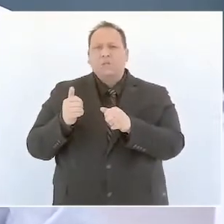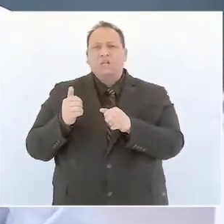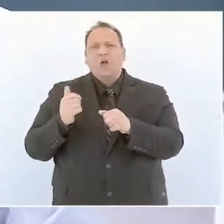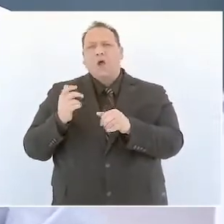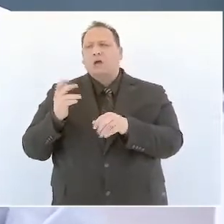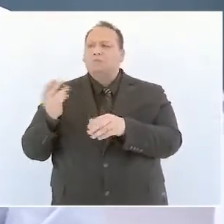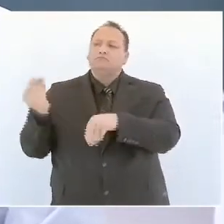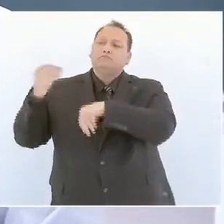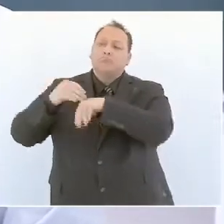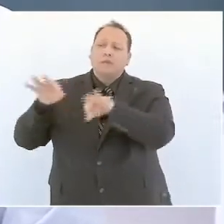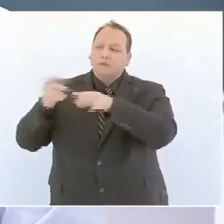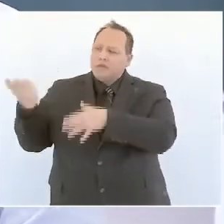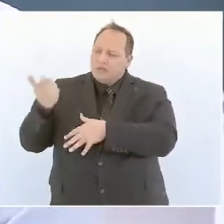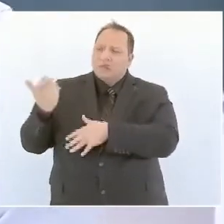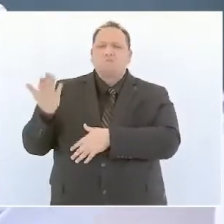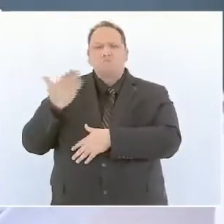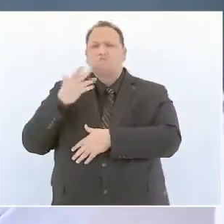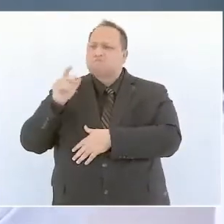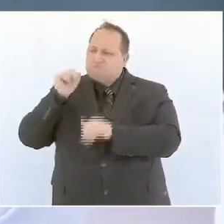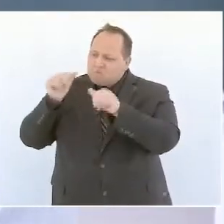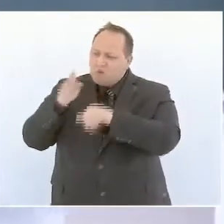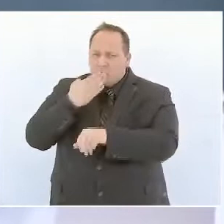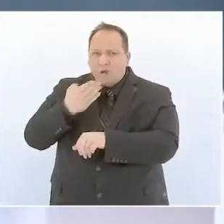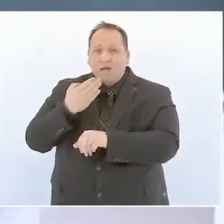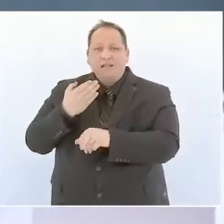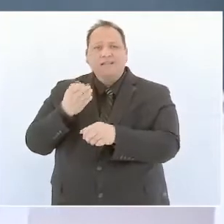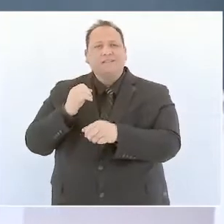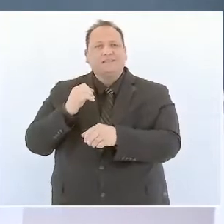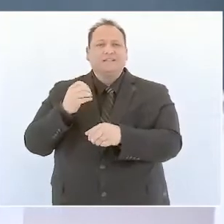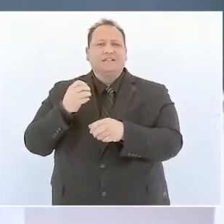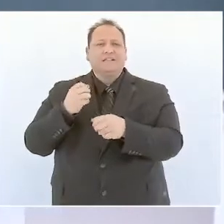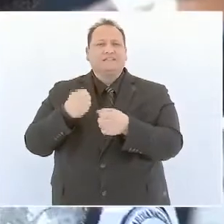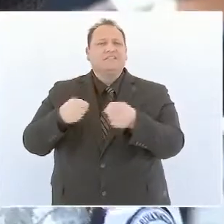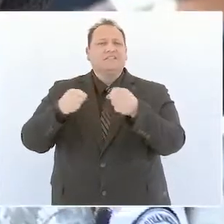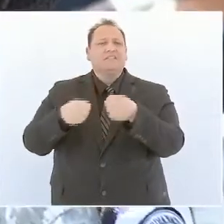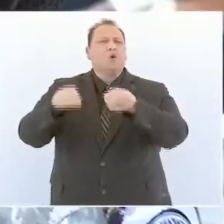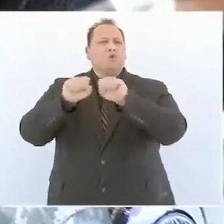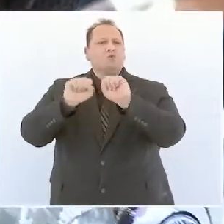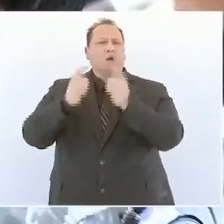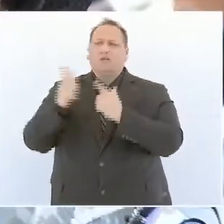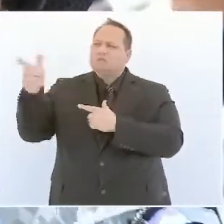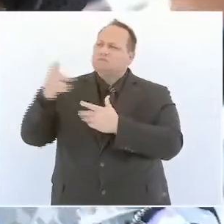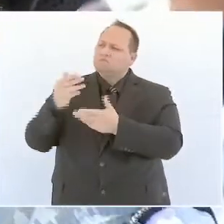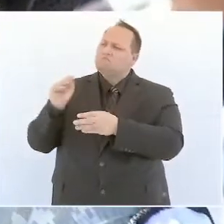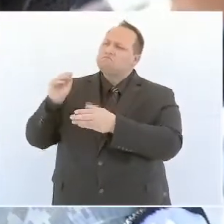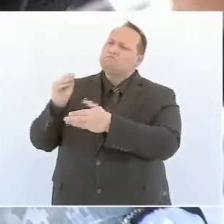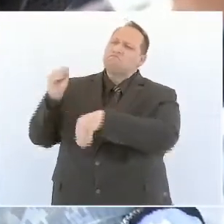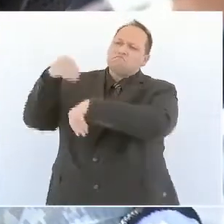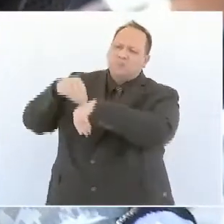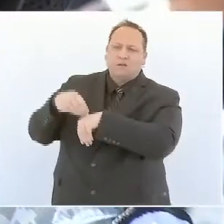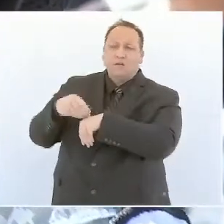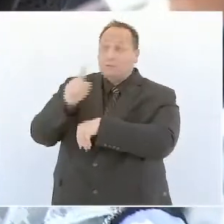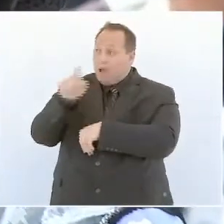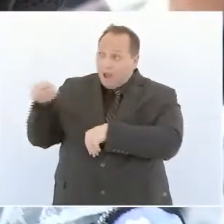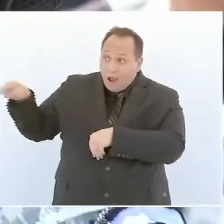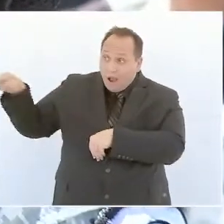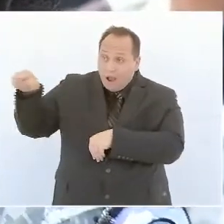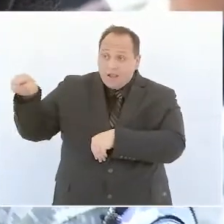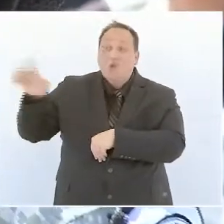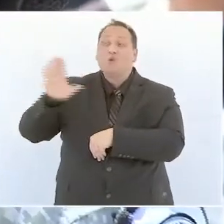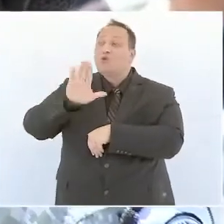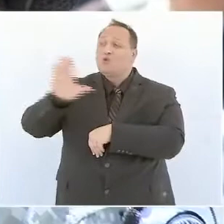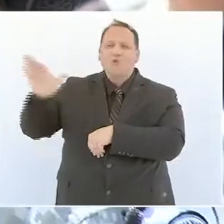prestaciones, que tengan seguridad social para ellos y para